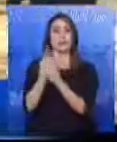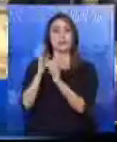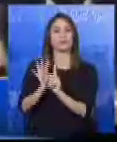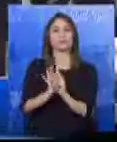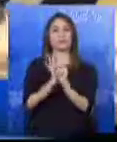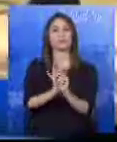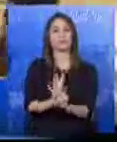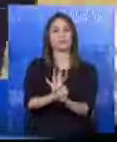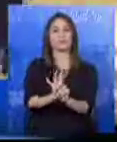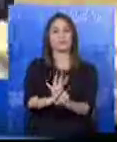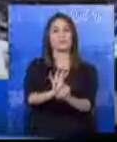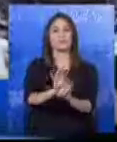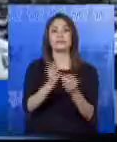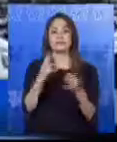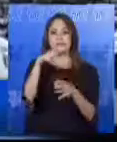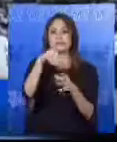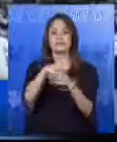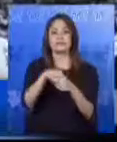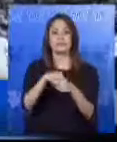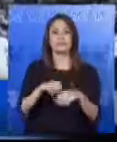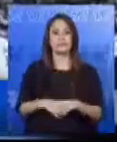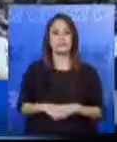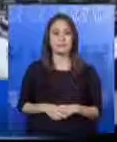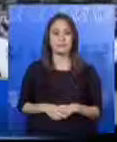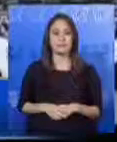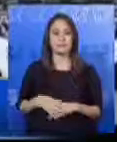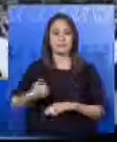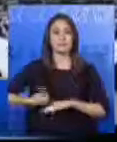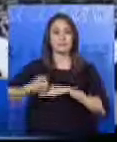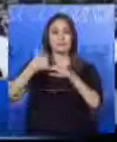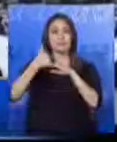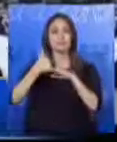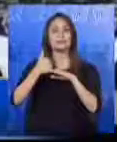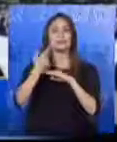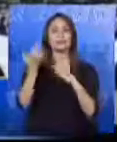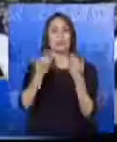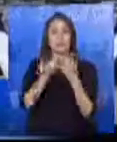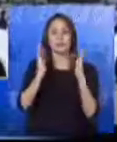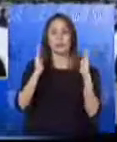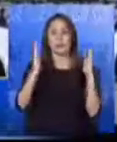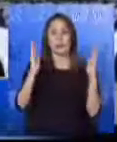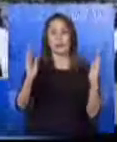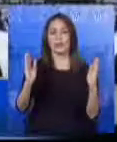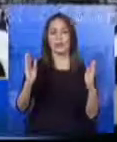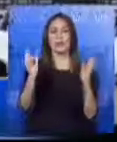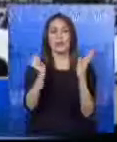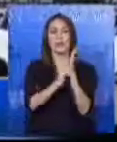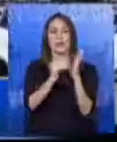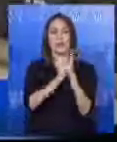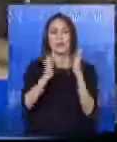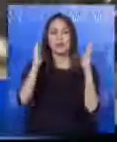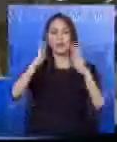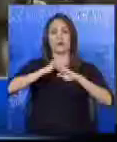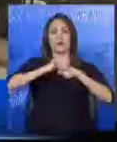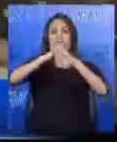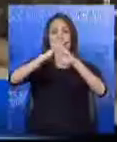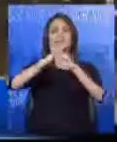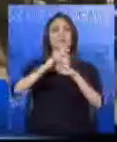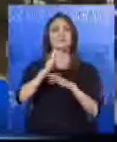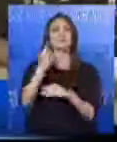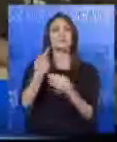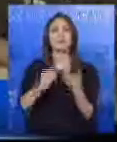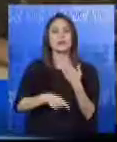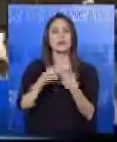que circulará en el sitio. Las autoridades lo harán dentro de una infraestructura con protección de vidrio antibala. En las calles aledañas